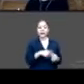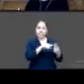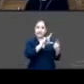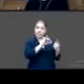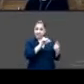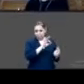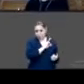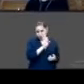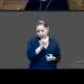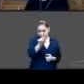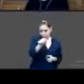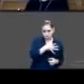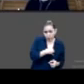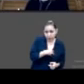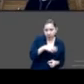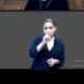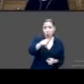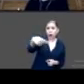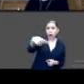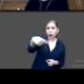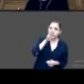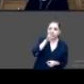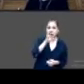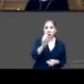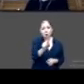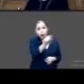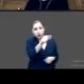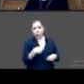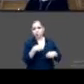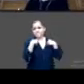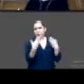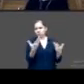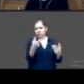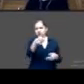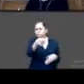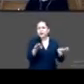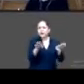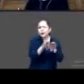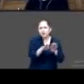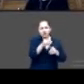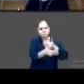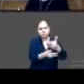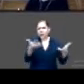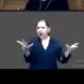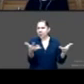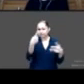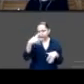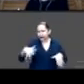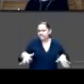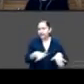tu madre. ¿Tú qué estás haciendo para cambiar esto? Elige, Redes Jóvenes por los Derechos Sexuales y Reproductivos